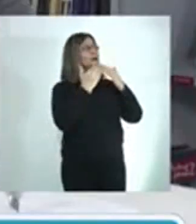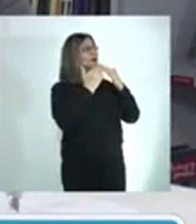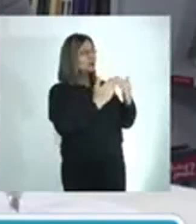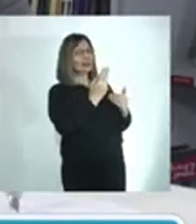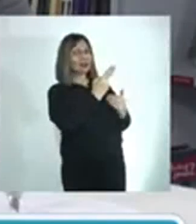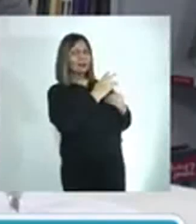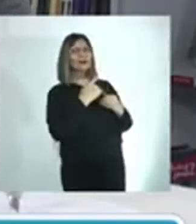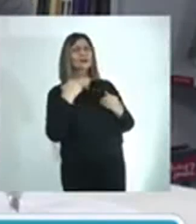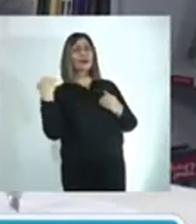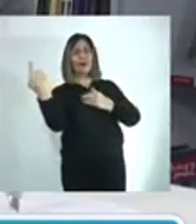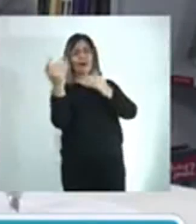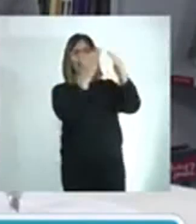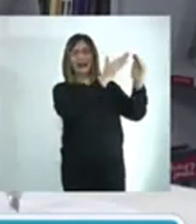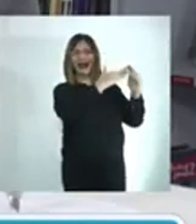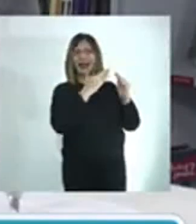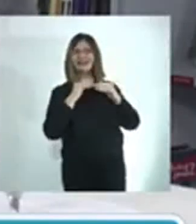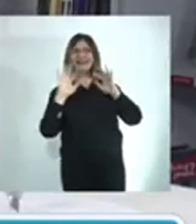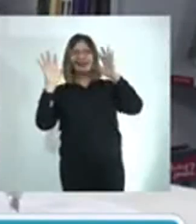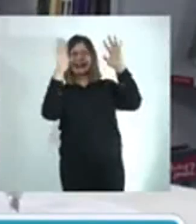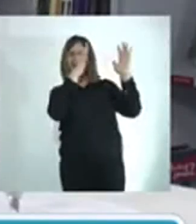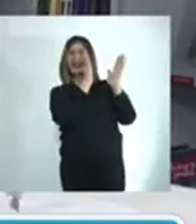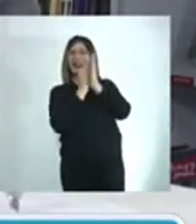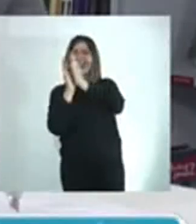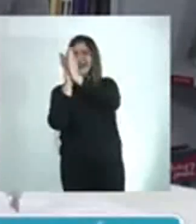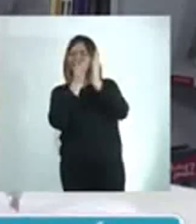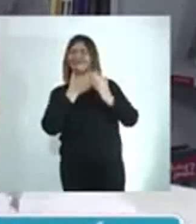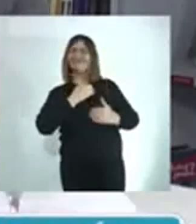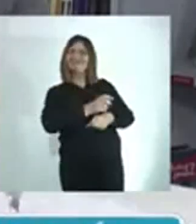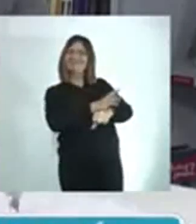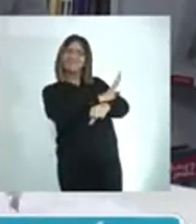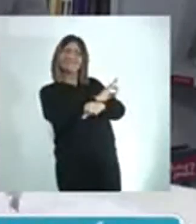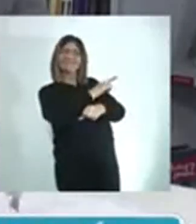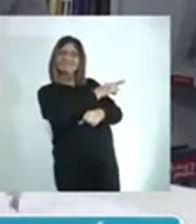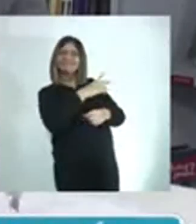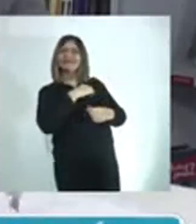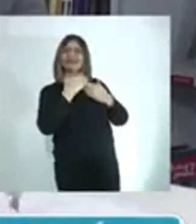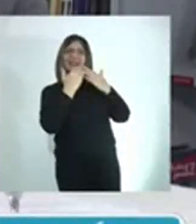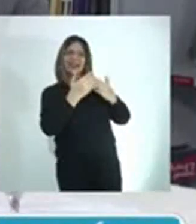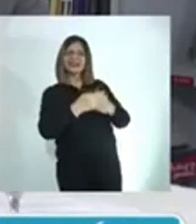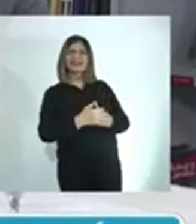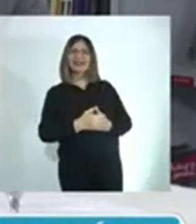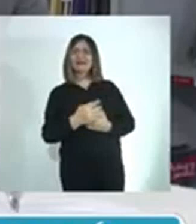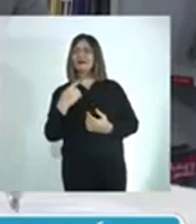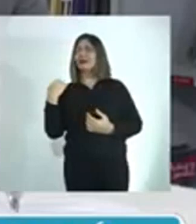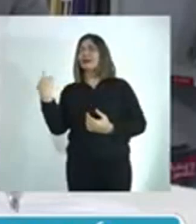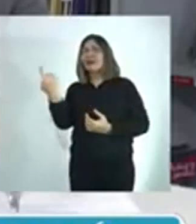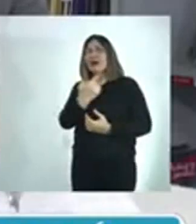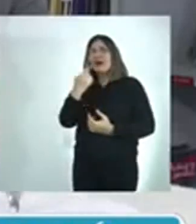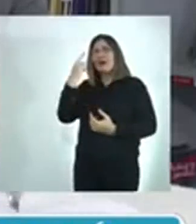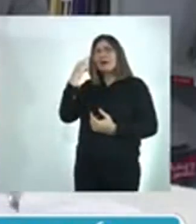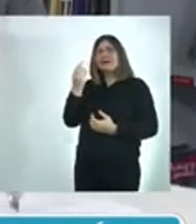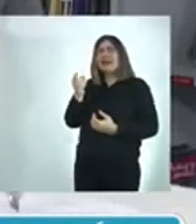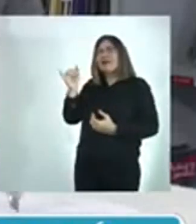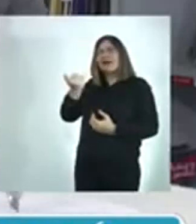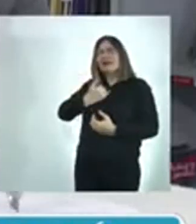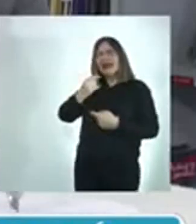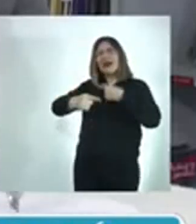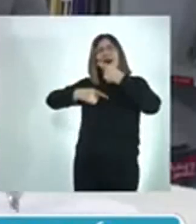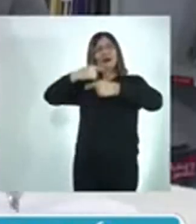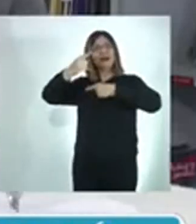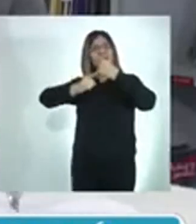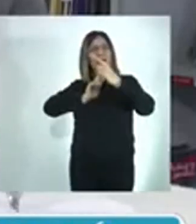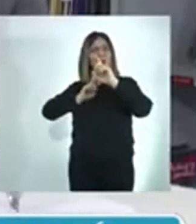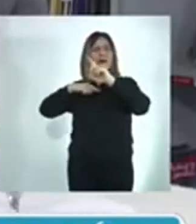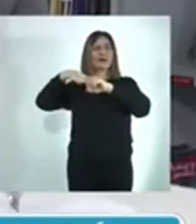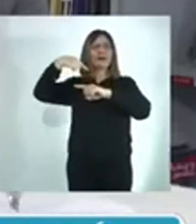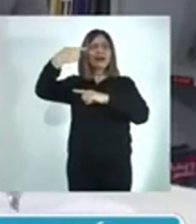imaginamos los aplausos de la gente en las redes sociales. Claro, porque eso se esperaba también, ministro, ¿no? De conocer esta continuidad, porque esto